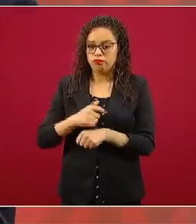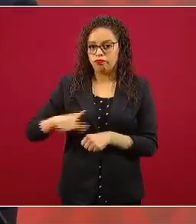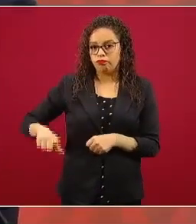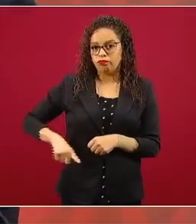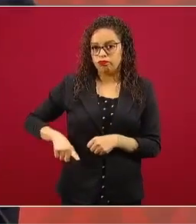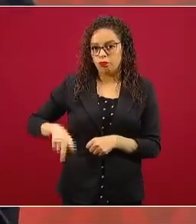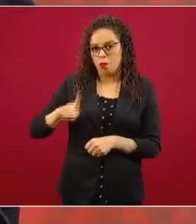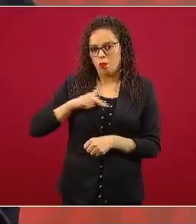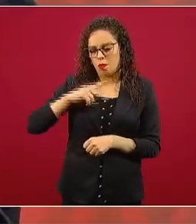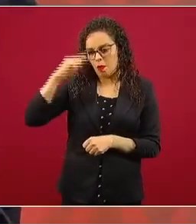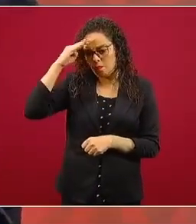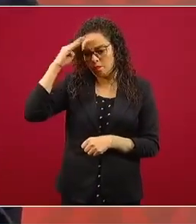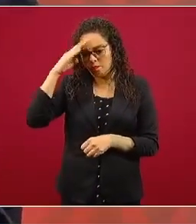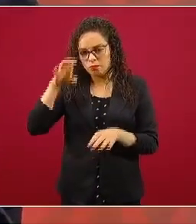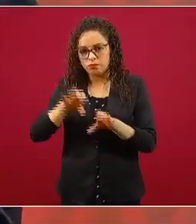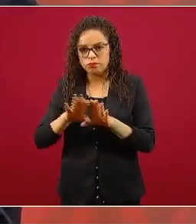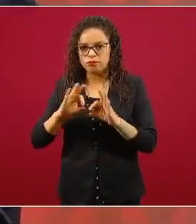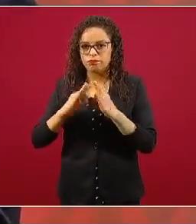Y